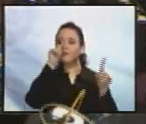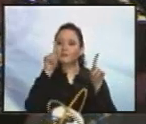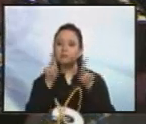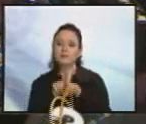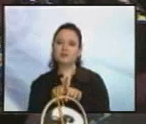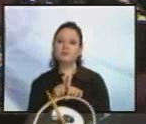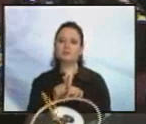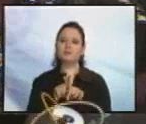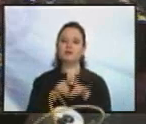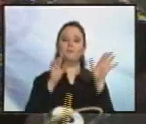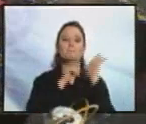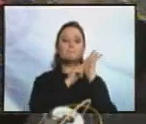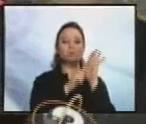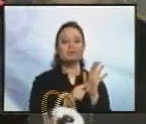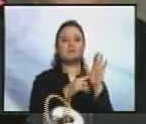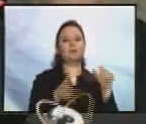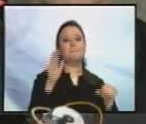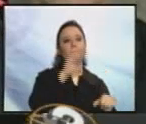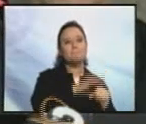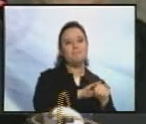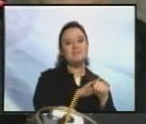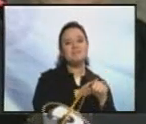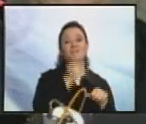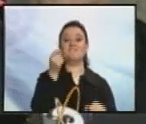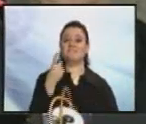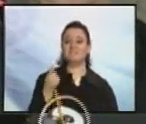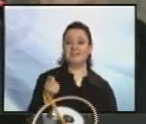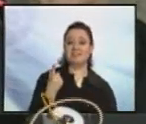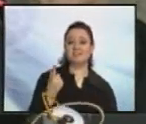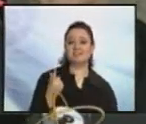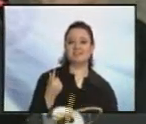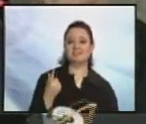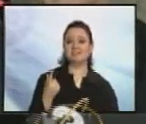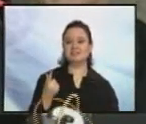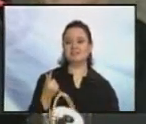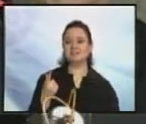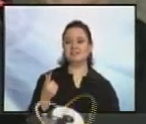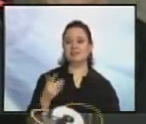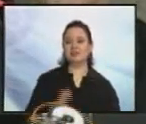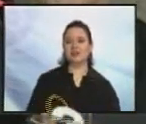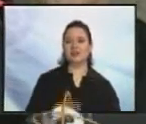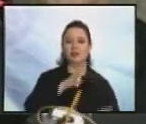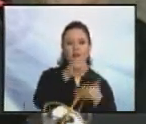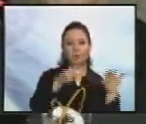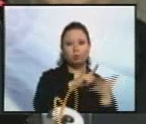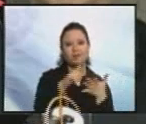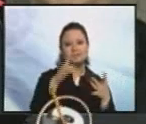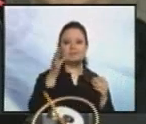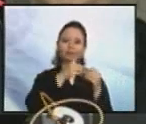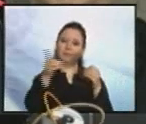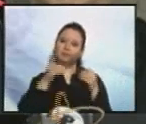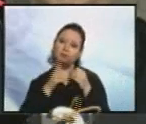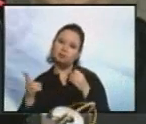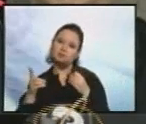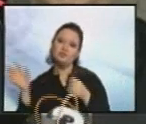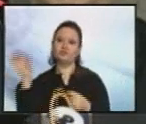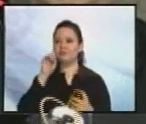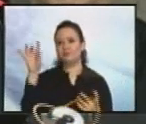Igualmente, se marcan mayores deficiencias en las zonas rurales que en las